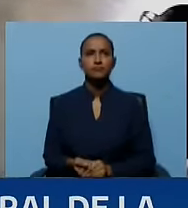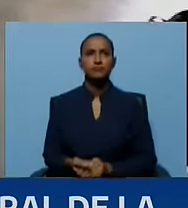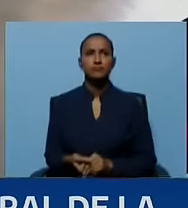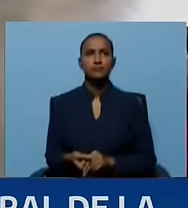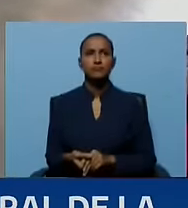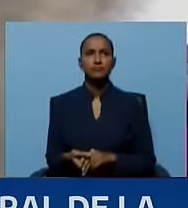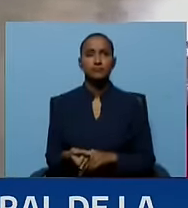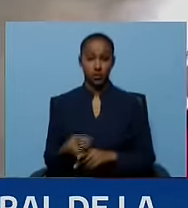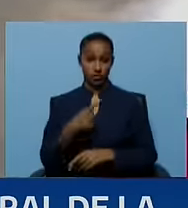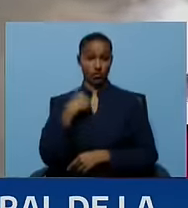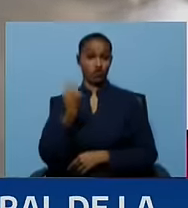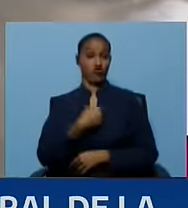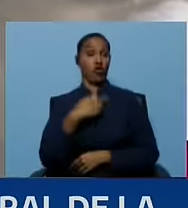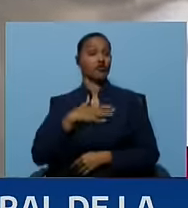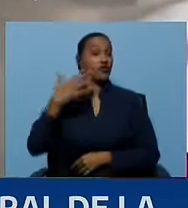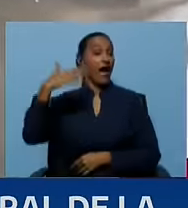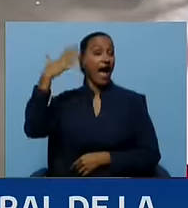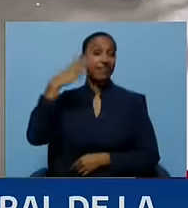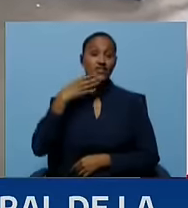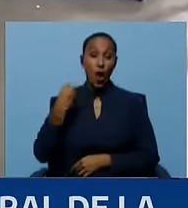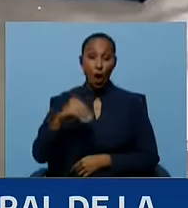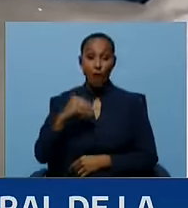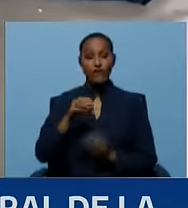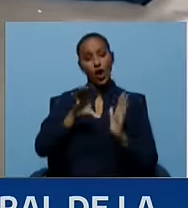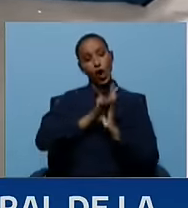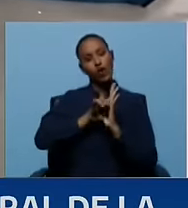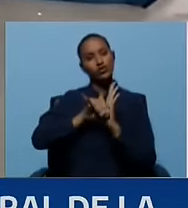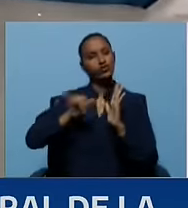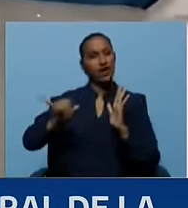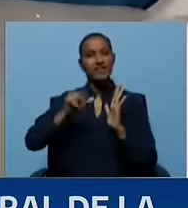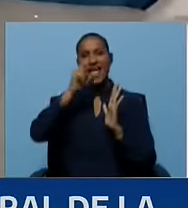constituyentes de